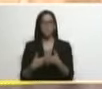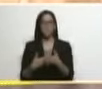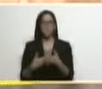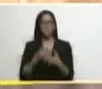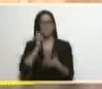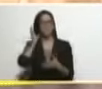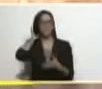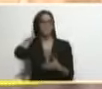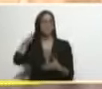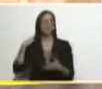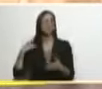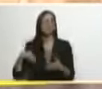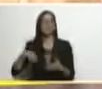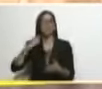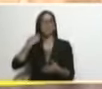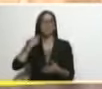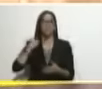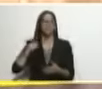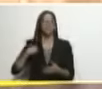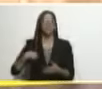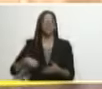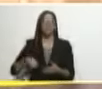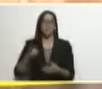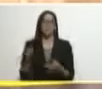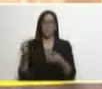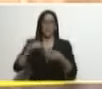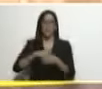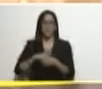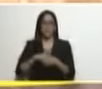Y además, basado en la justicia,